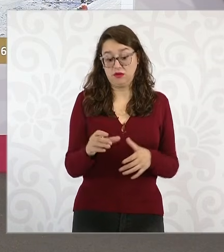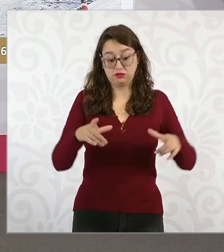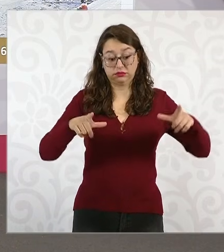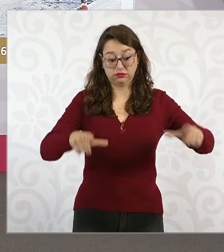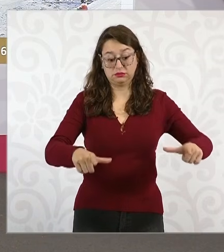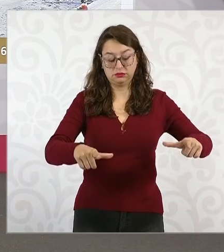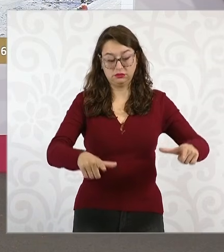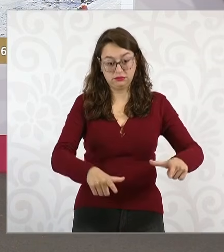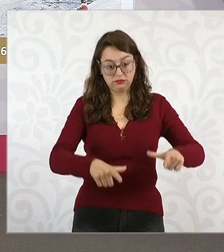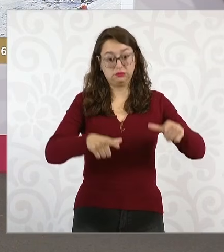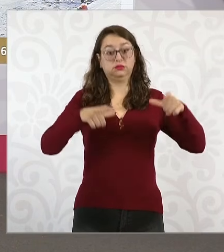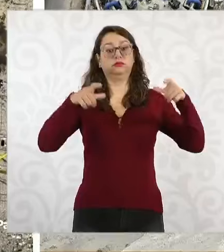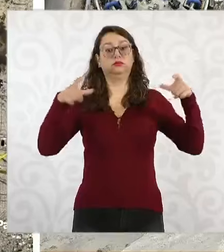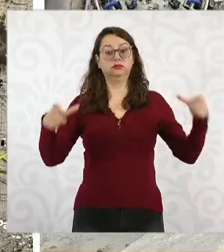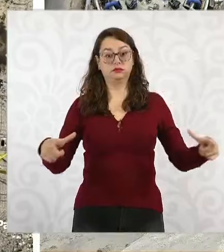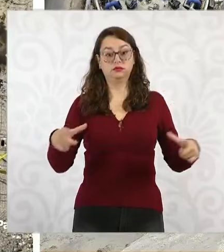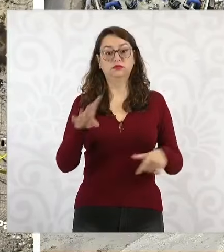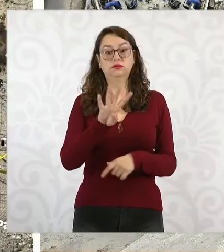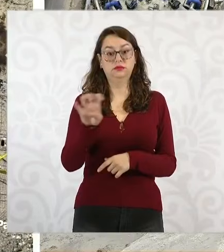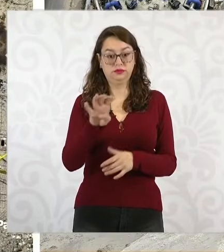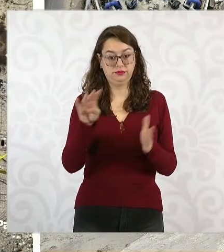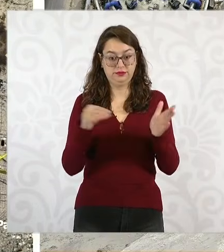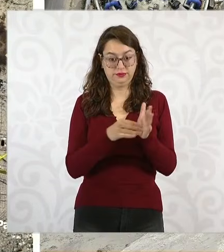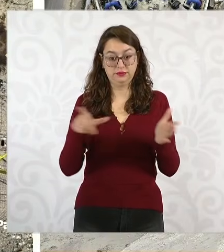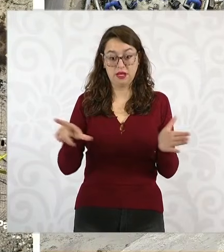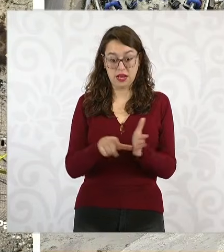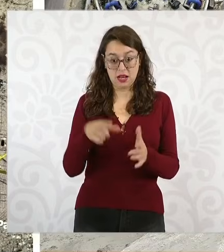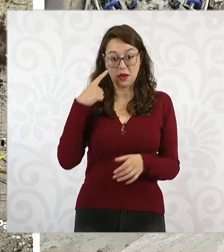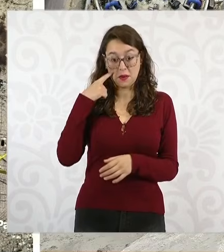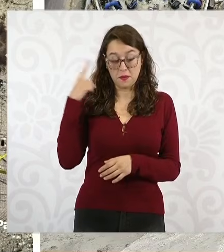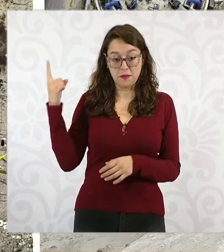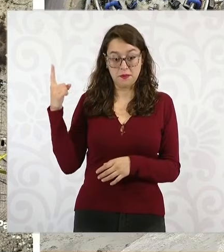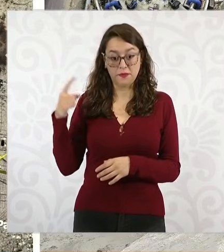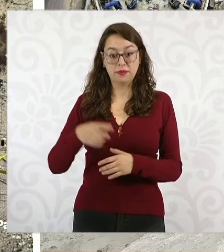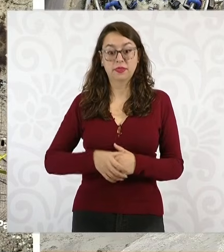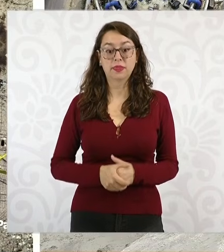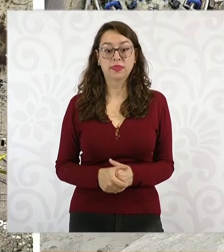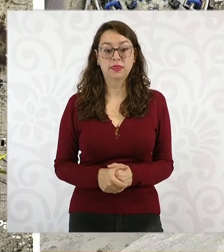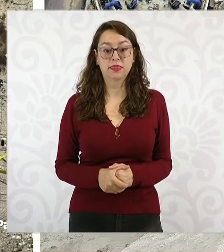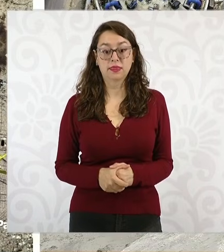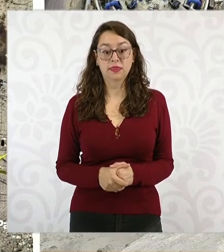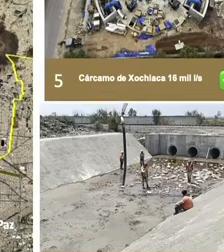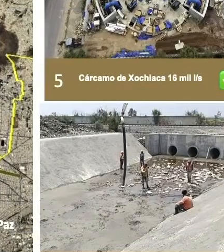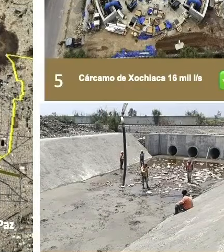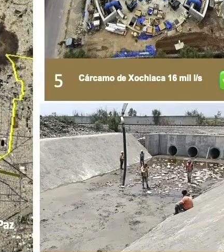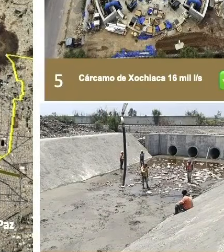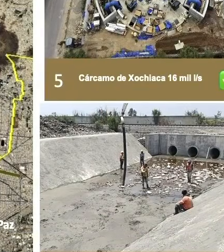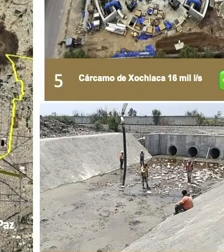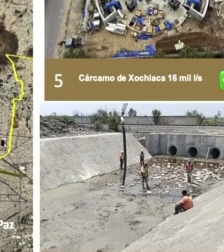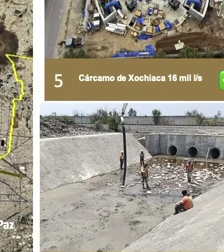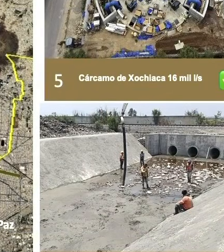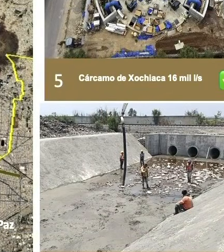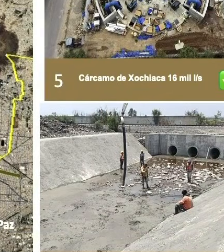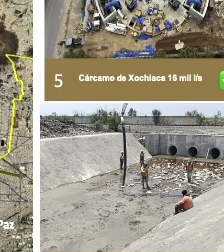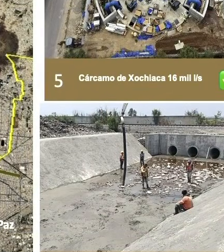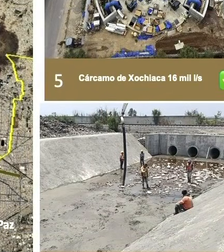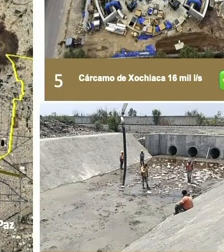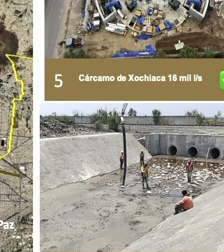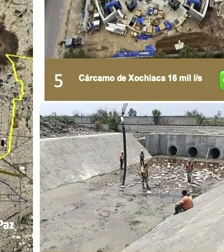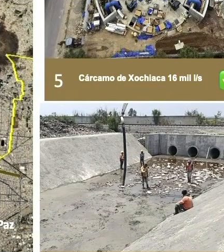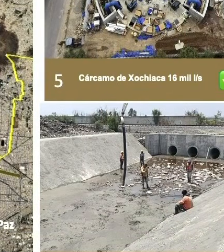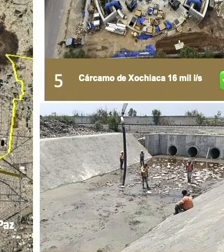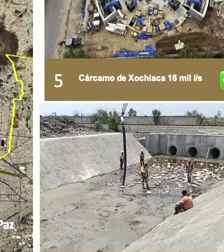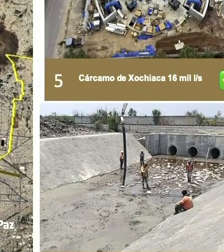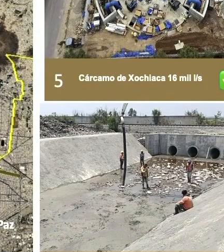de 300,000 a 400,000 metros cúbicos de retención. Esta parte ya se encuentra